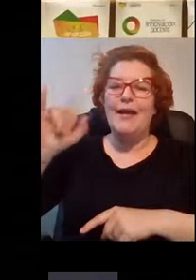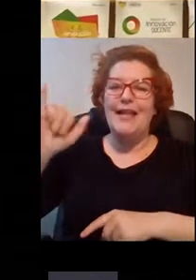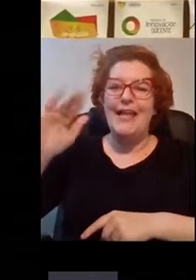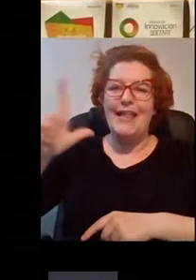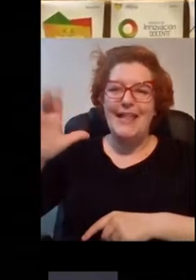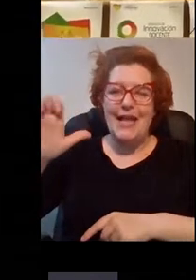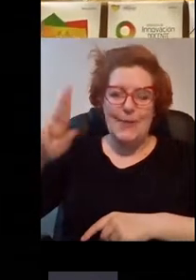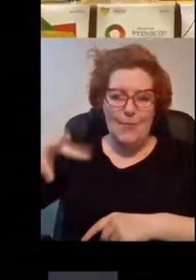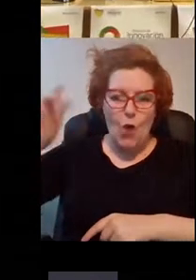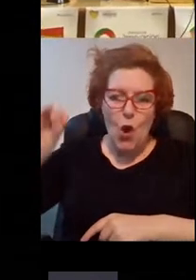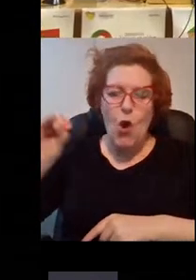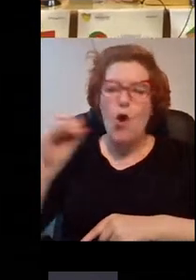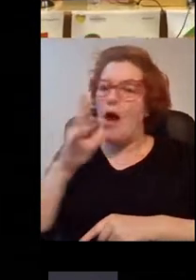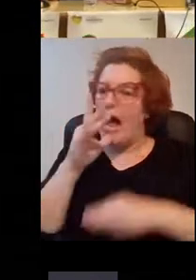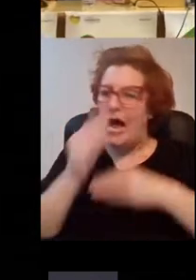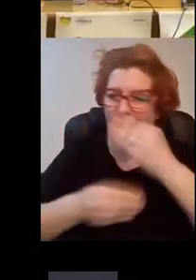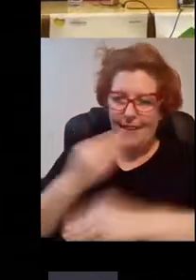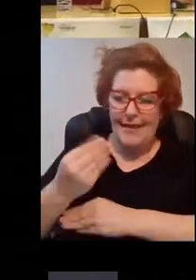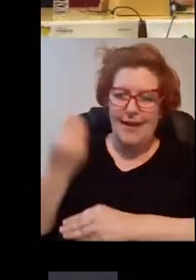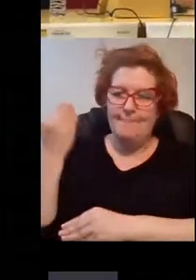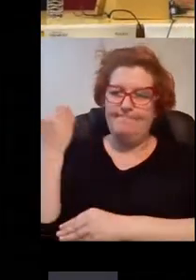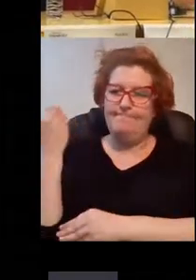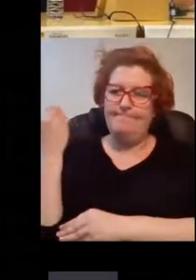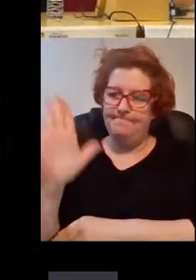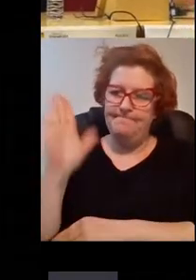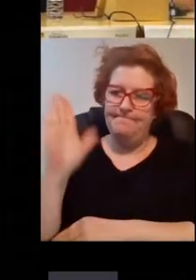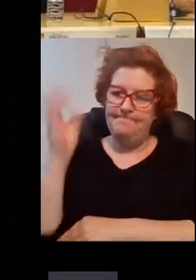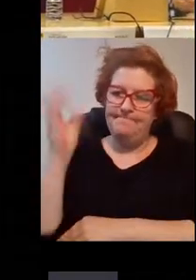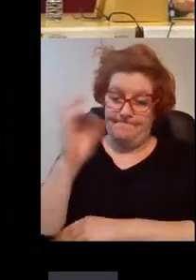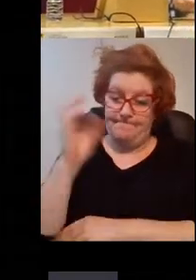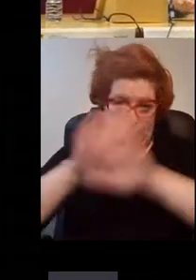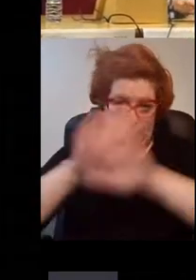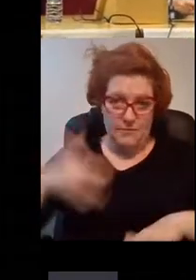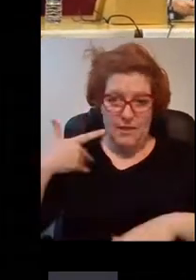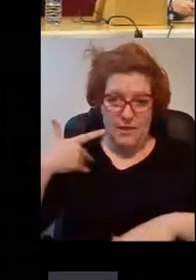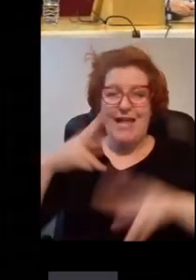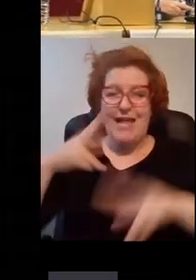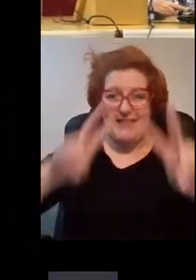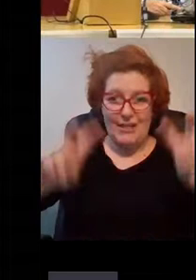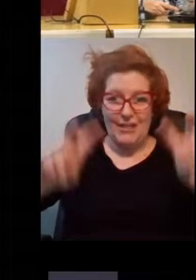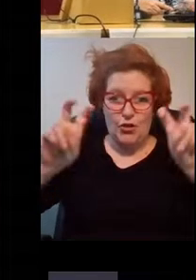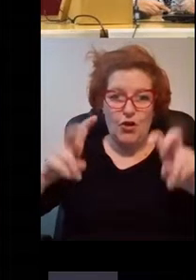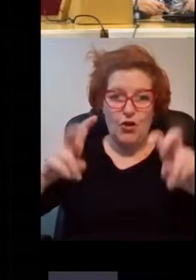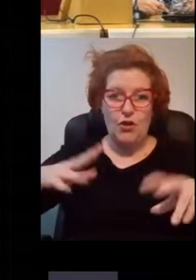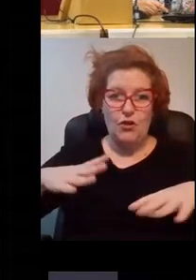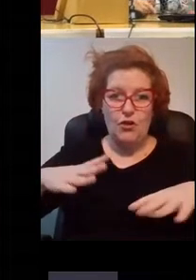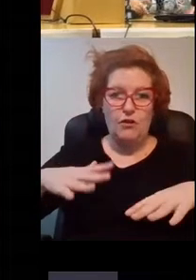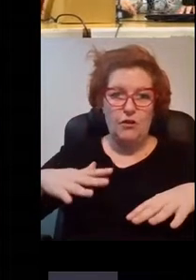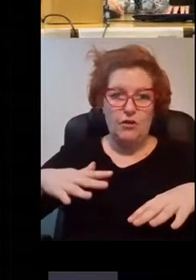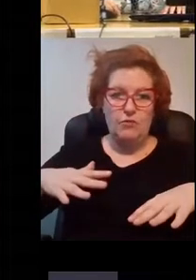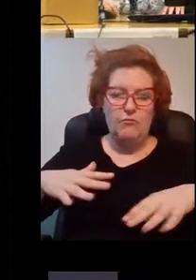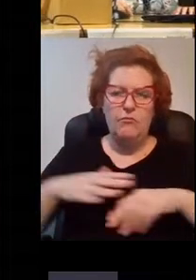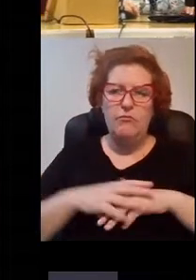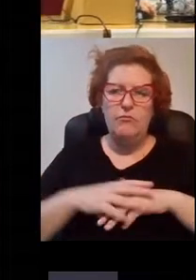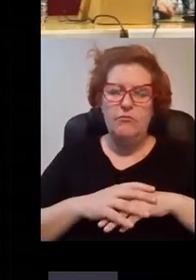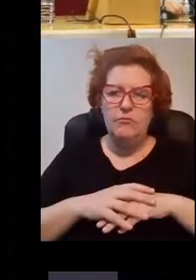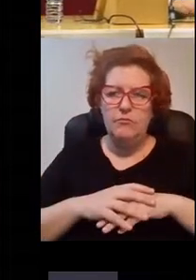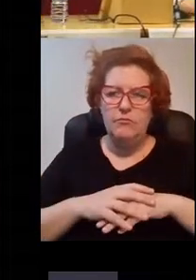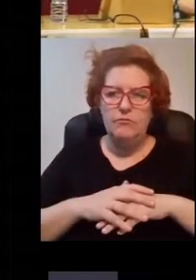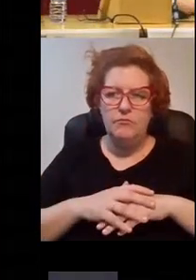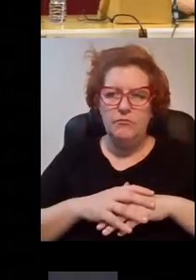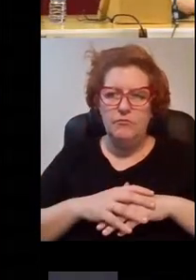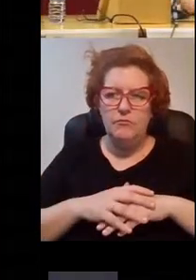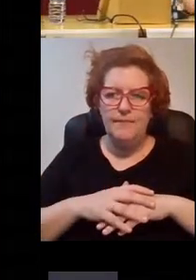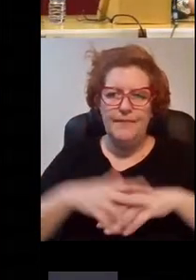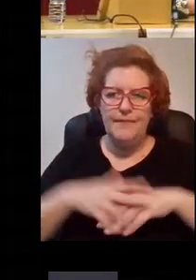Silva va a presentar la última comunicación titulada Red Internacional Centenario Smithiano, el